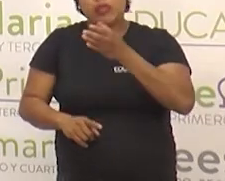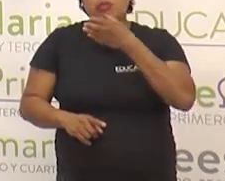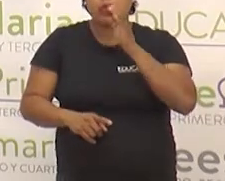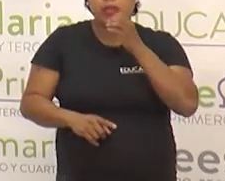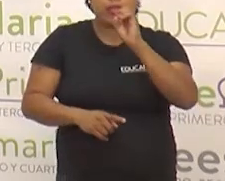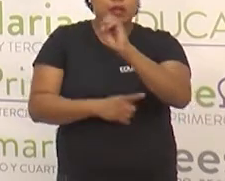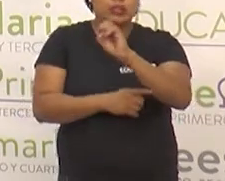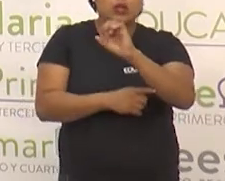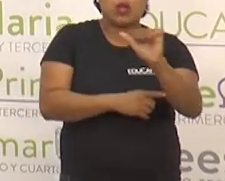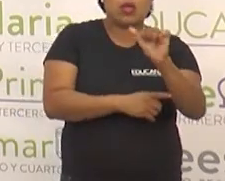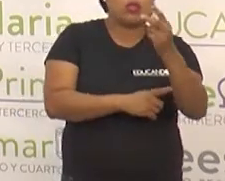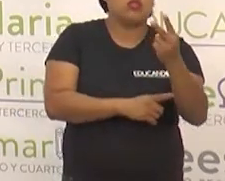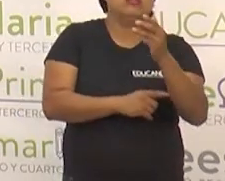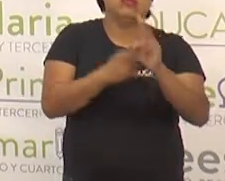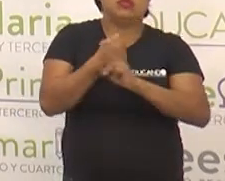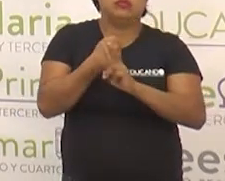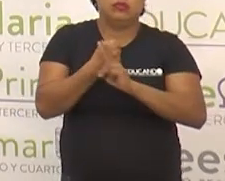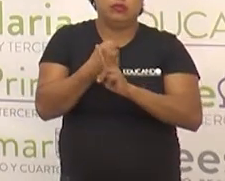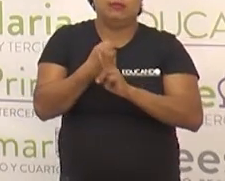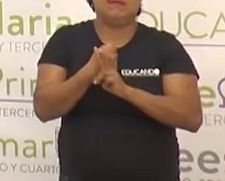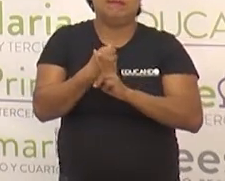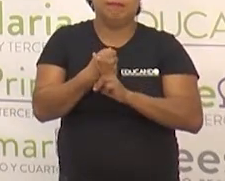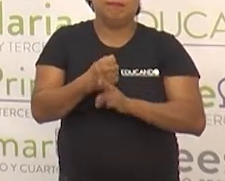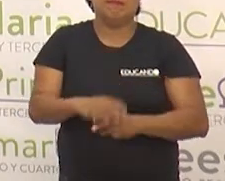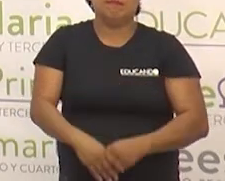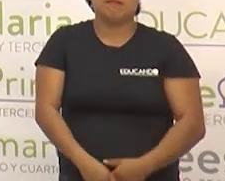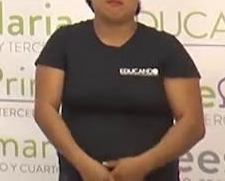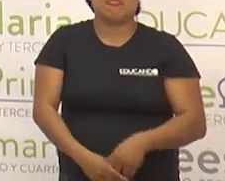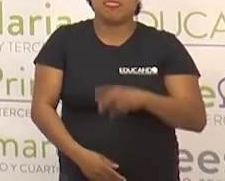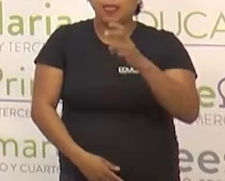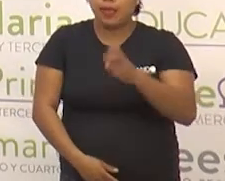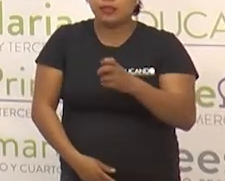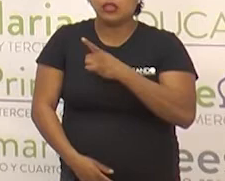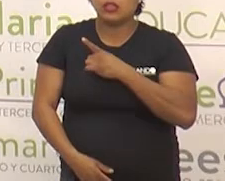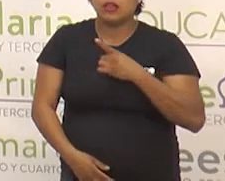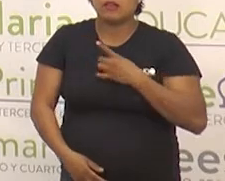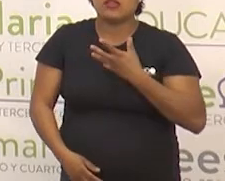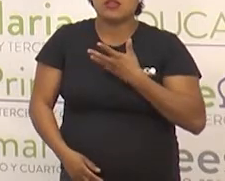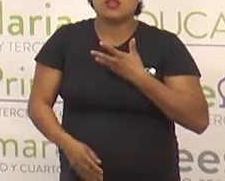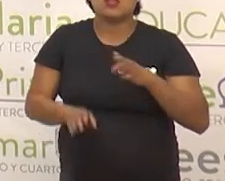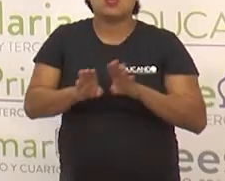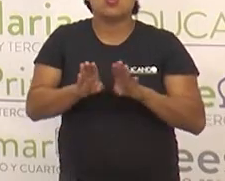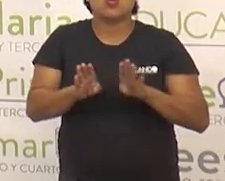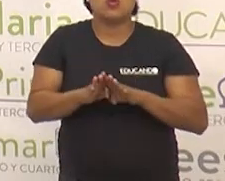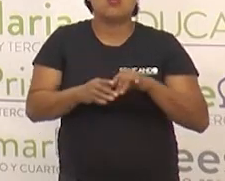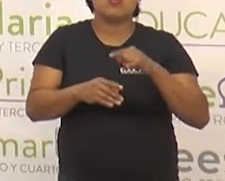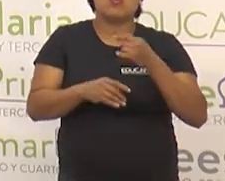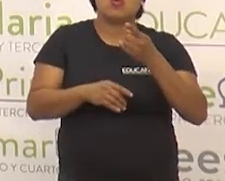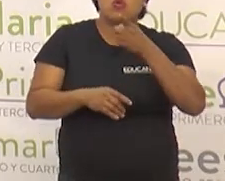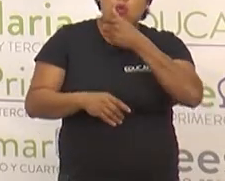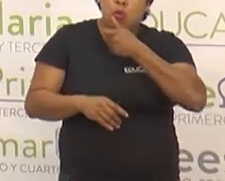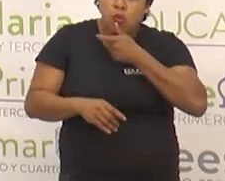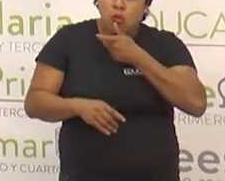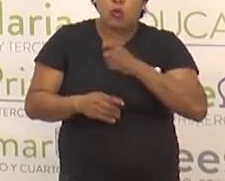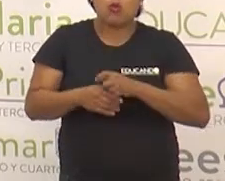podemos tomar de 0 a 2 vasos. Lo que tiene que ver como